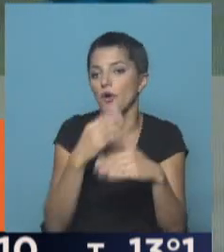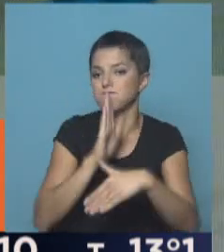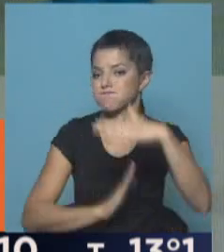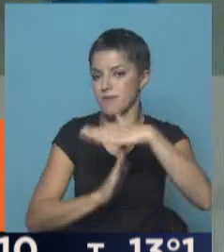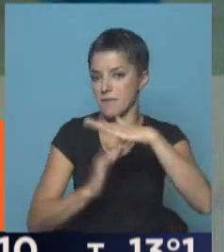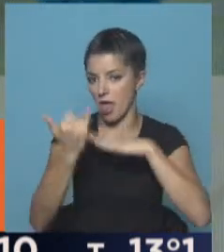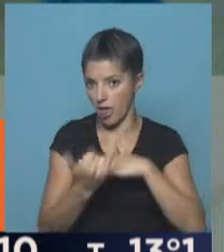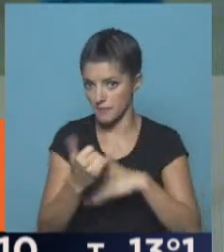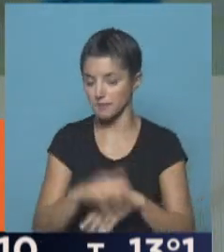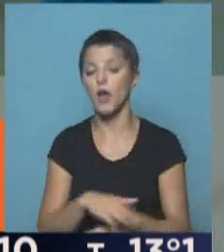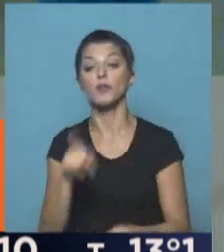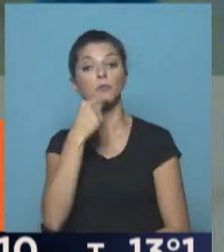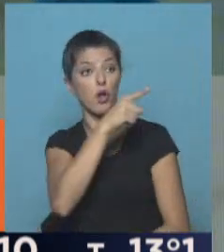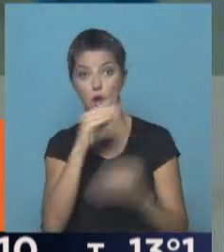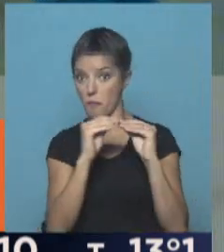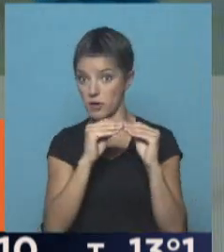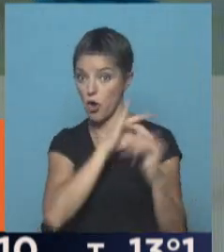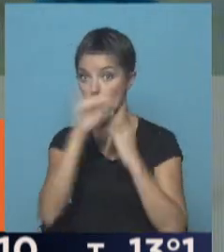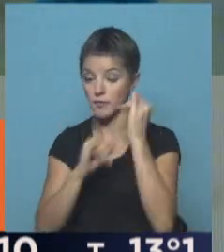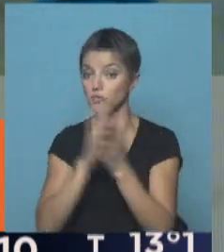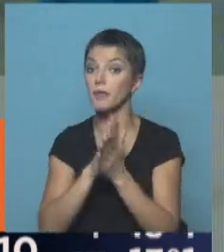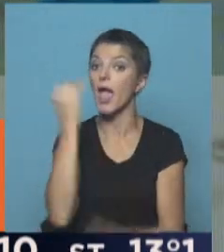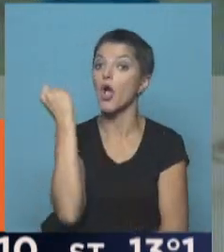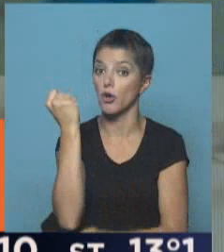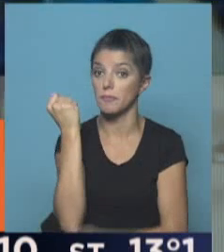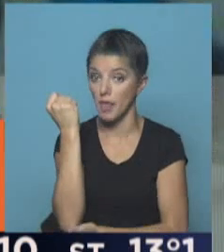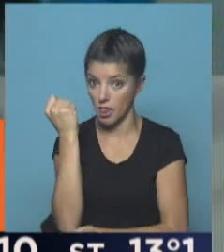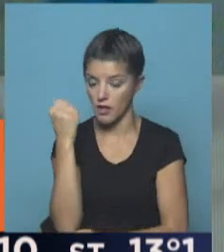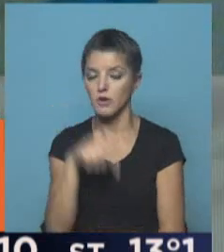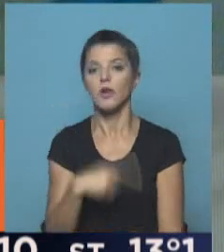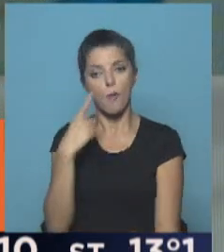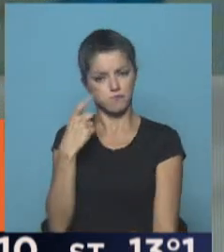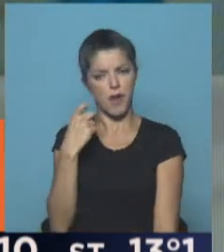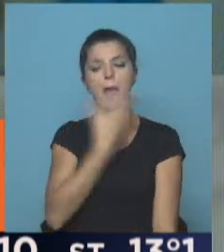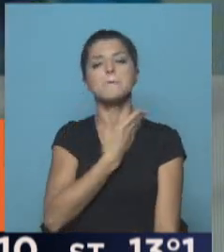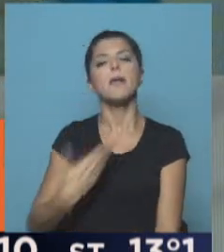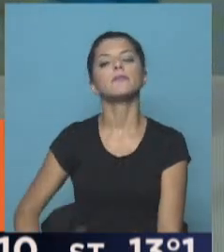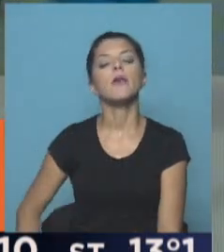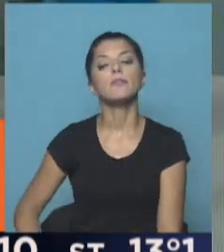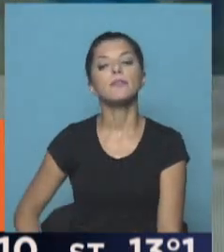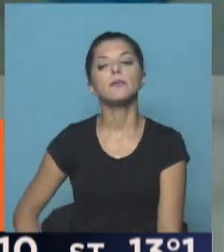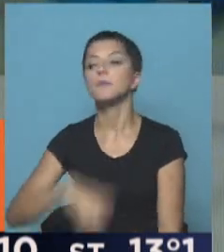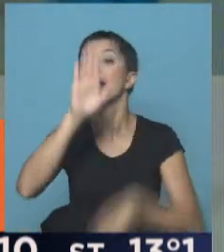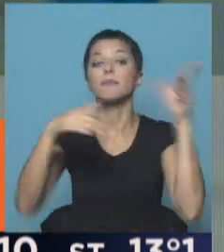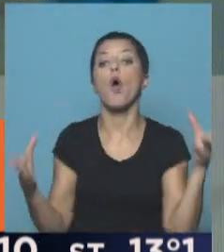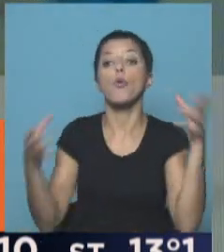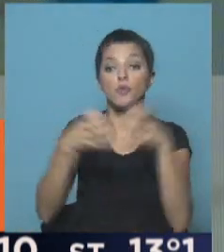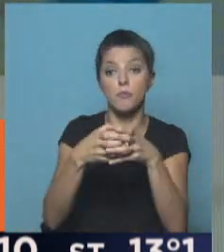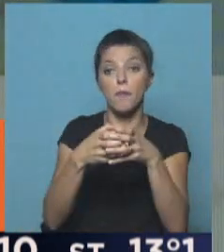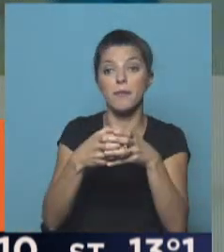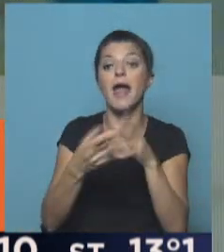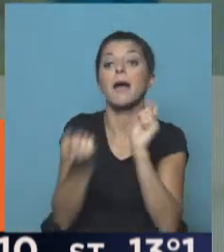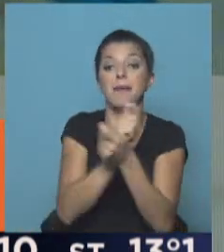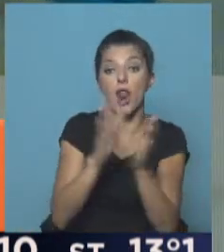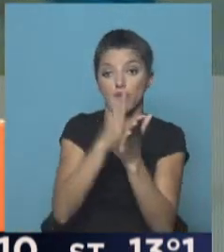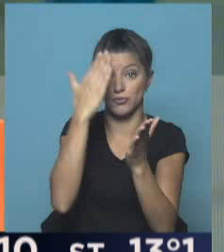lo que analizaba Rulo con la situación política, lo que ve uno ahora es que la decisión de Maduro de anunciar la convocatoria de la constituyente, en lugar de descomprimir,